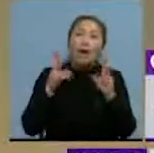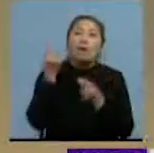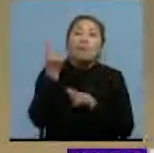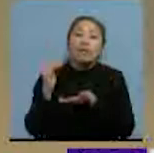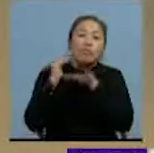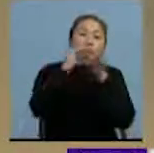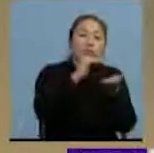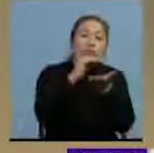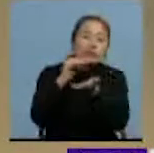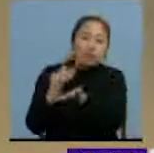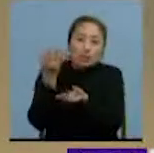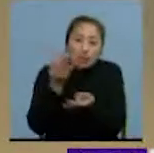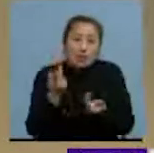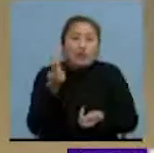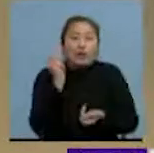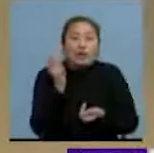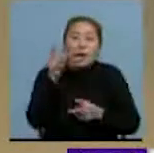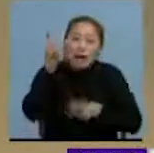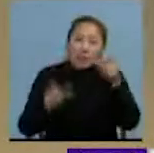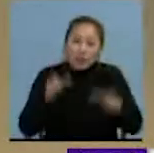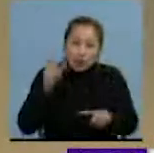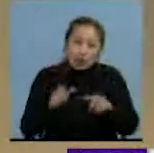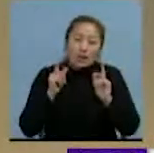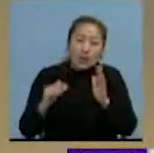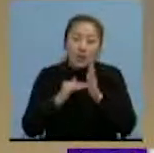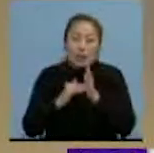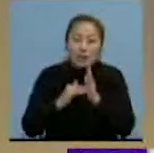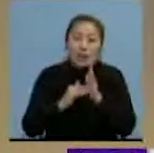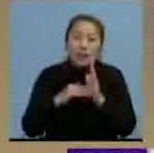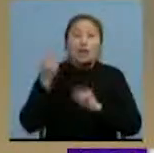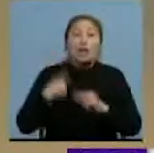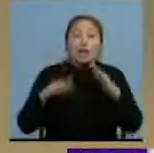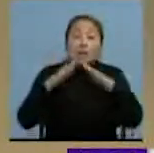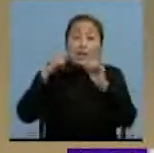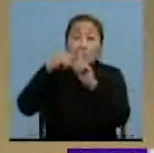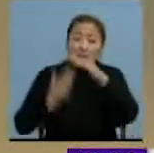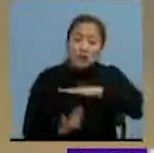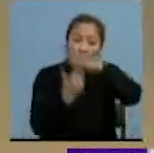fondos, especialmente a los que dependen también del obispado de la provincia de Jujuy.